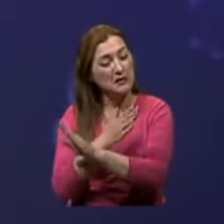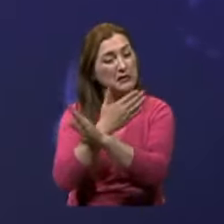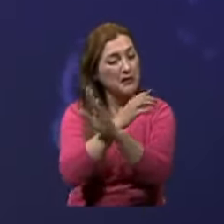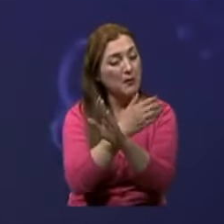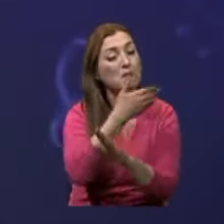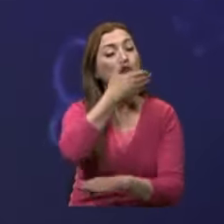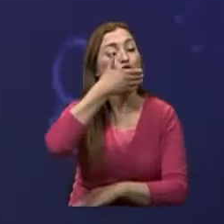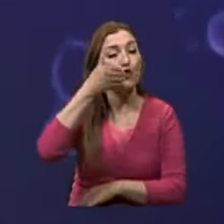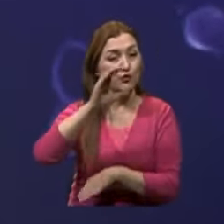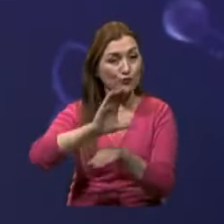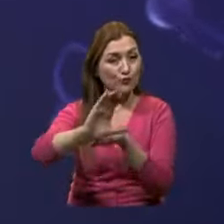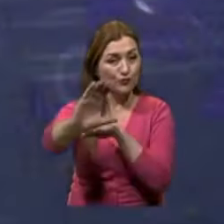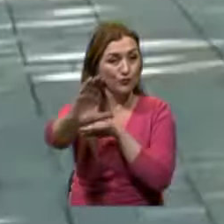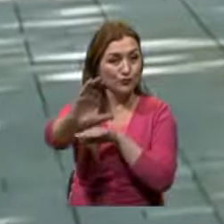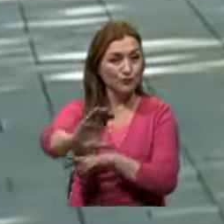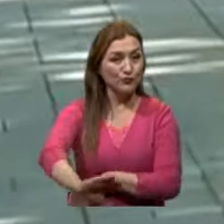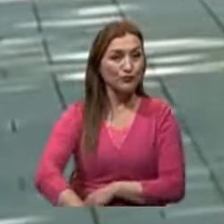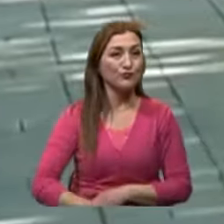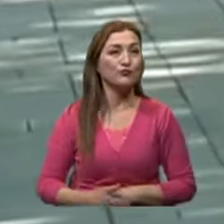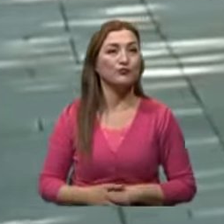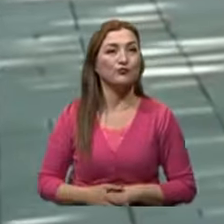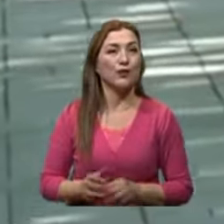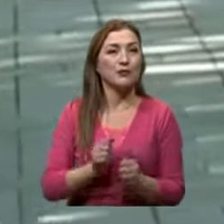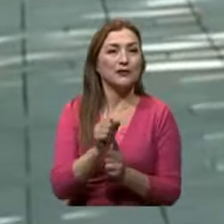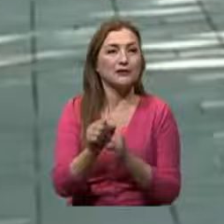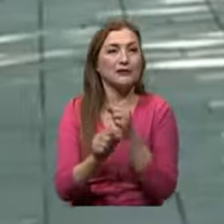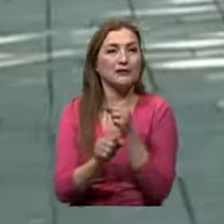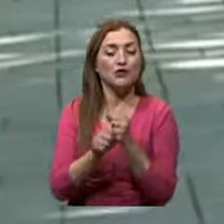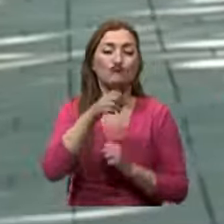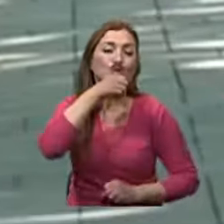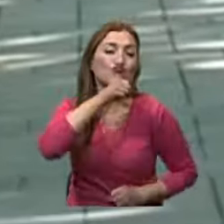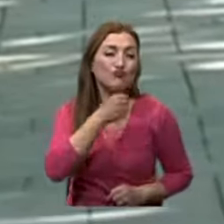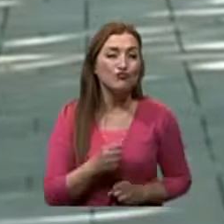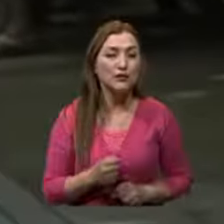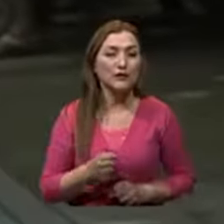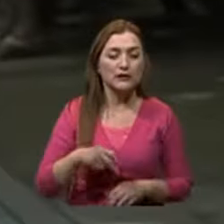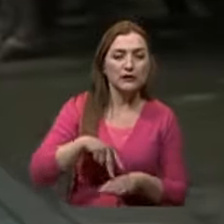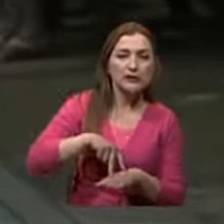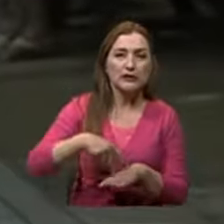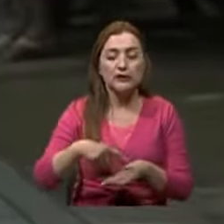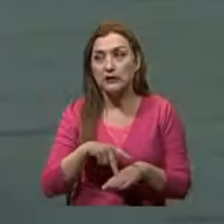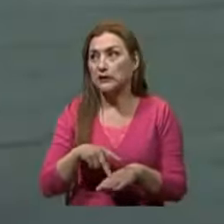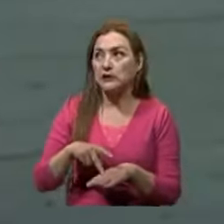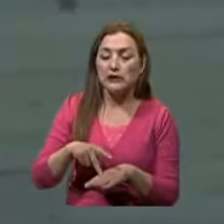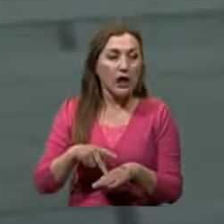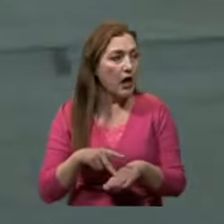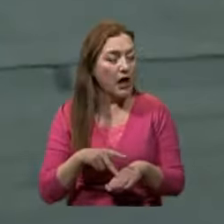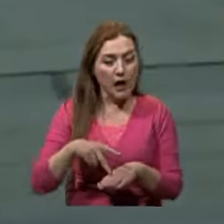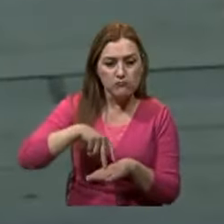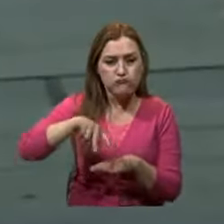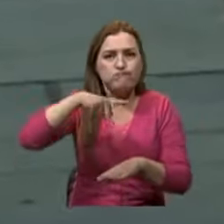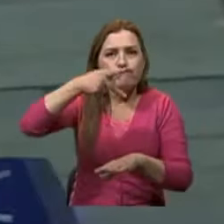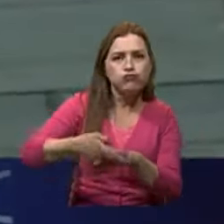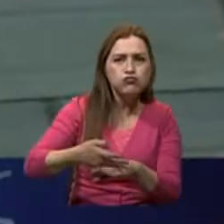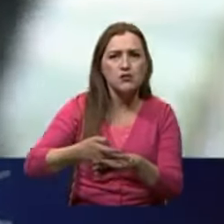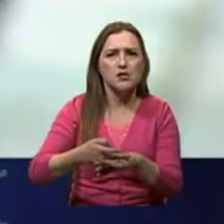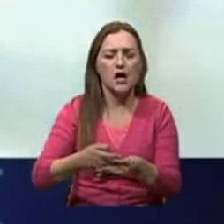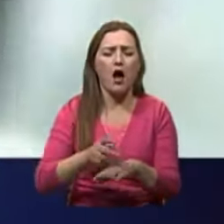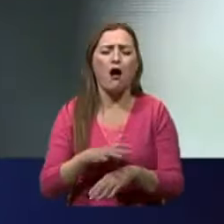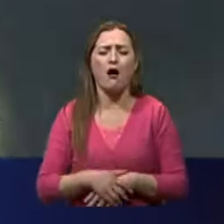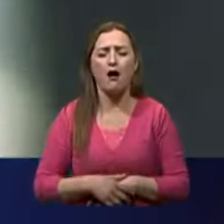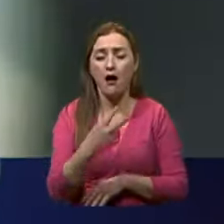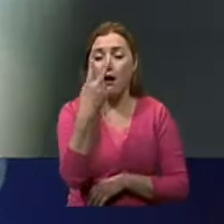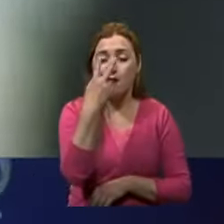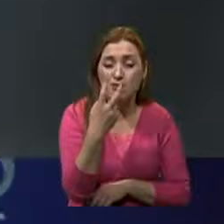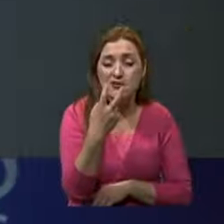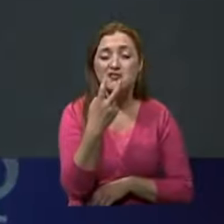los consejos. Con el paso de los años se disminuyen nuestros reflejos, nuestra movilidad, al igual que nuestra fuerza, visión y